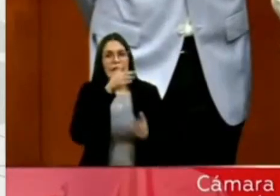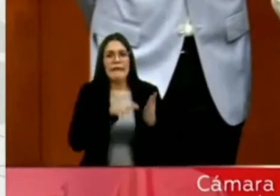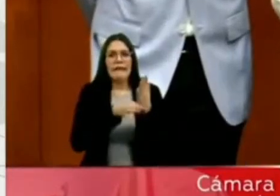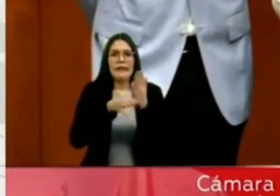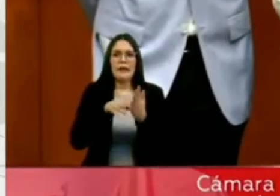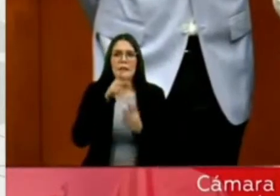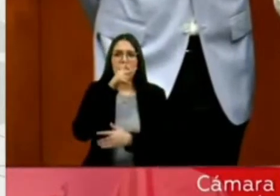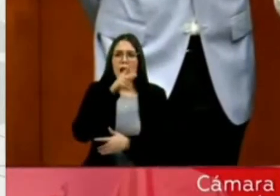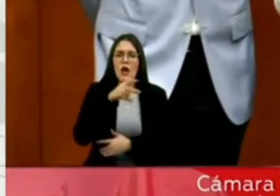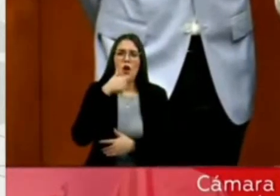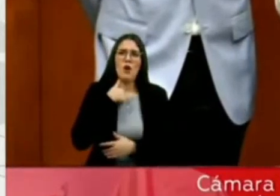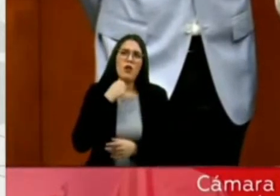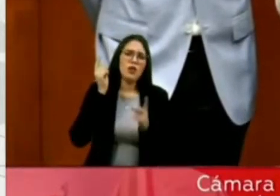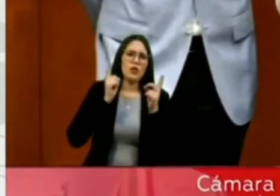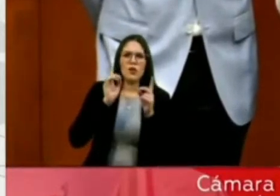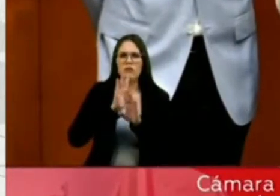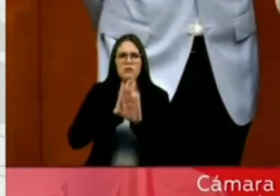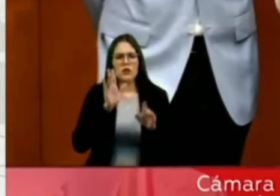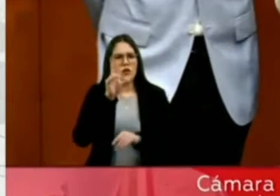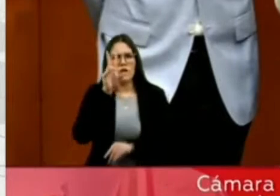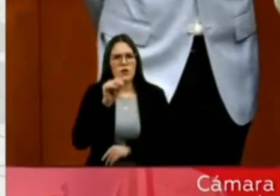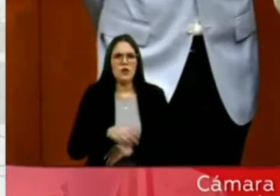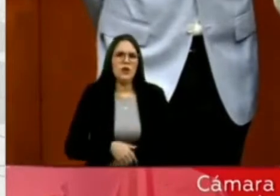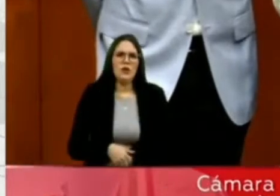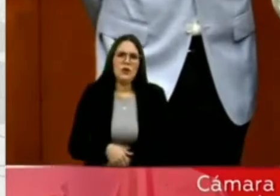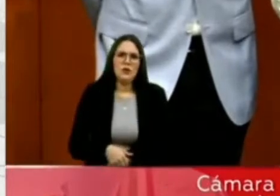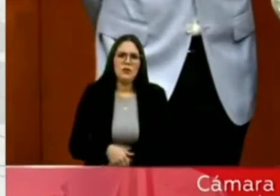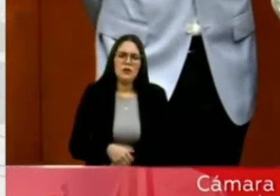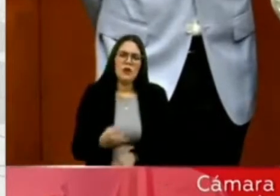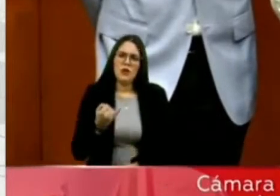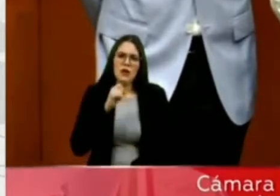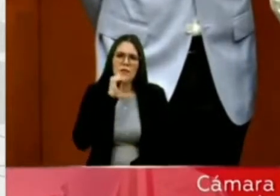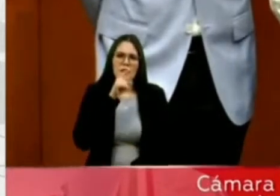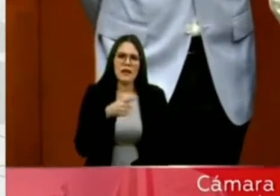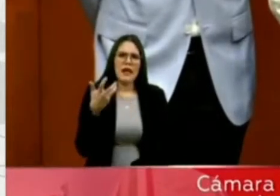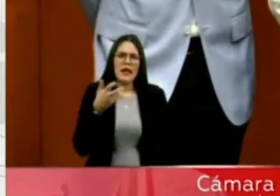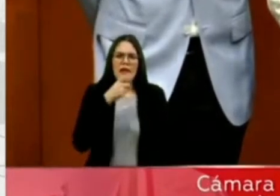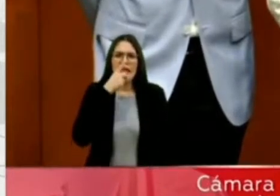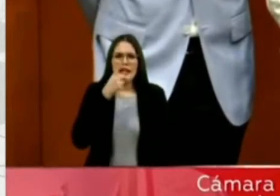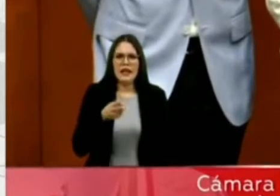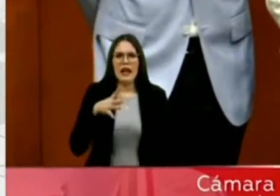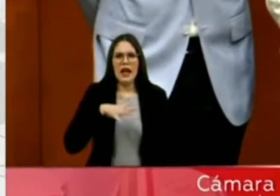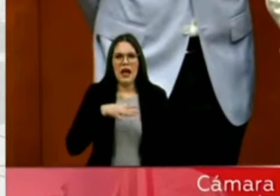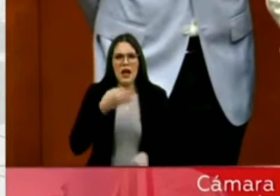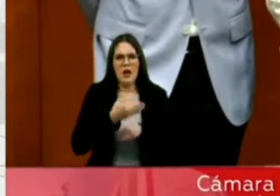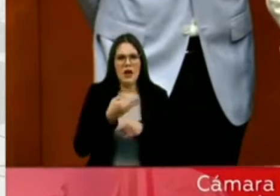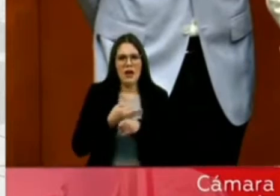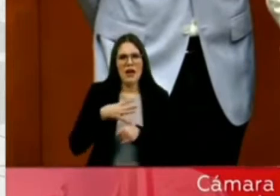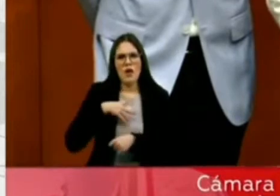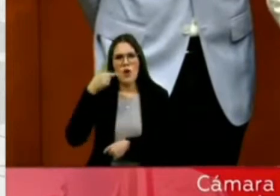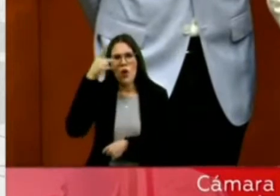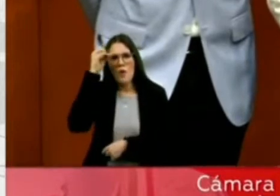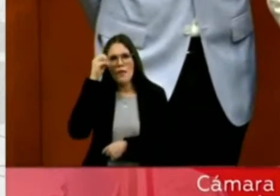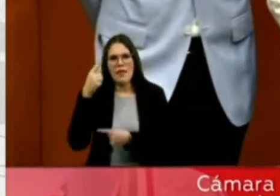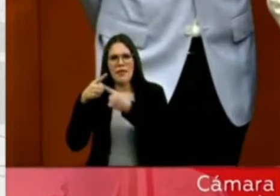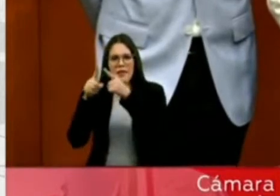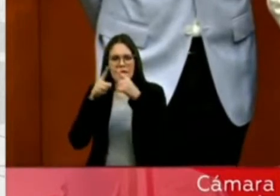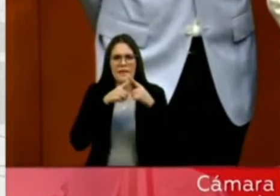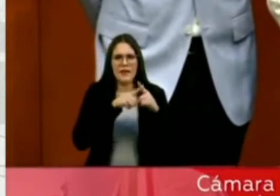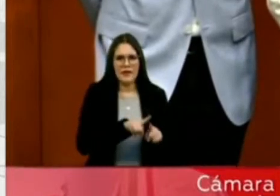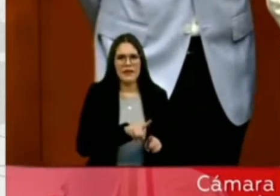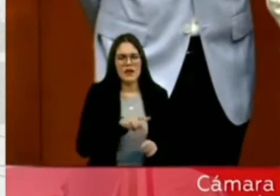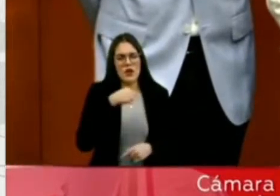aquí puso en duda la mía. En todo caso, lo que hay son versiones encontradas. Yo creo que usted sería